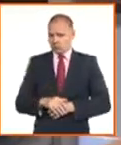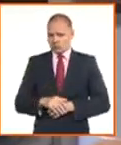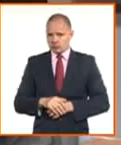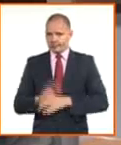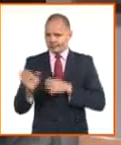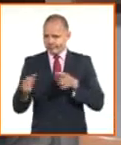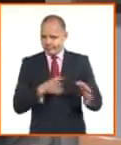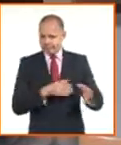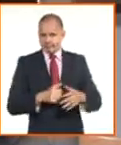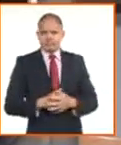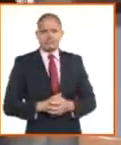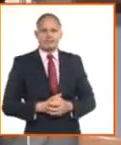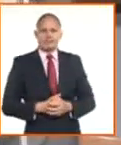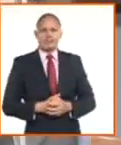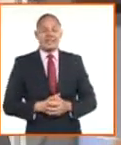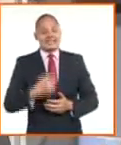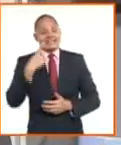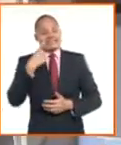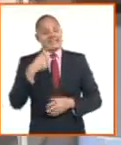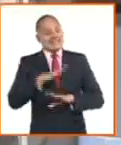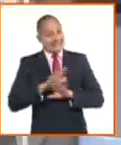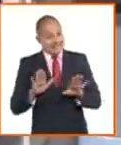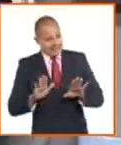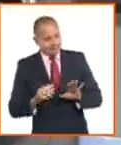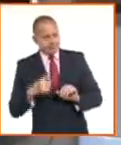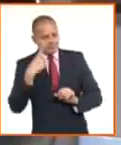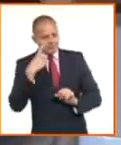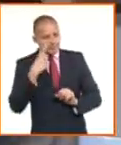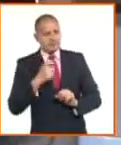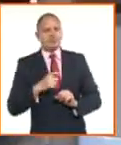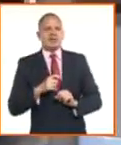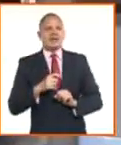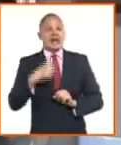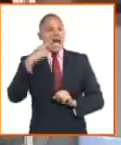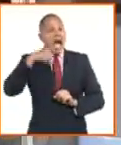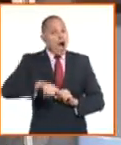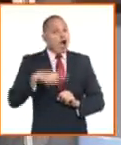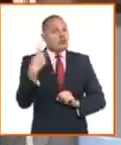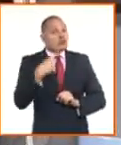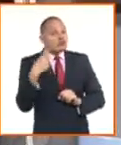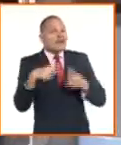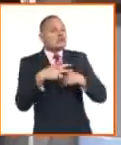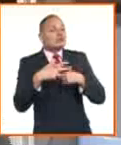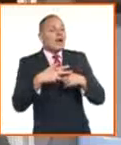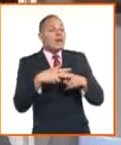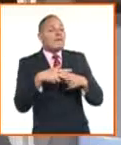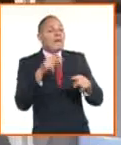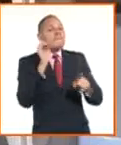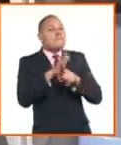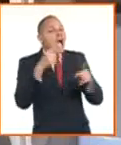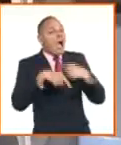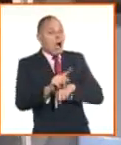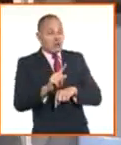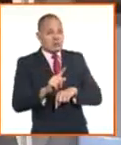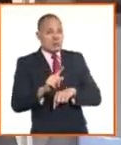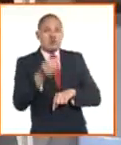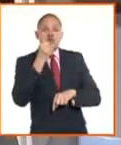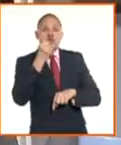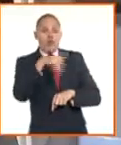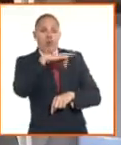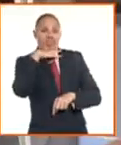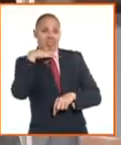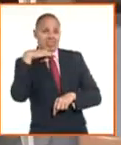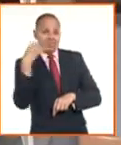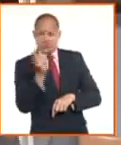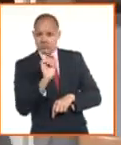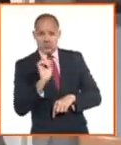resolvemos problemas, pero bueno, se nos generan otros, claro, propios de esa trayectoria, ¿no? Entre el punto A y el